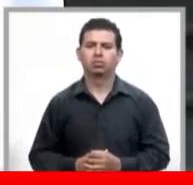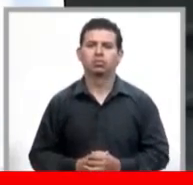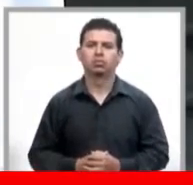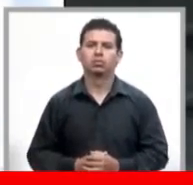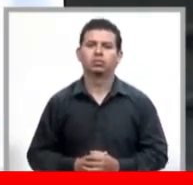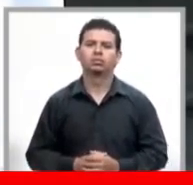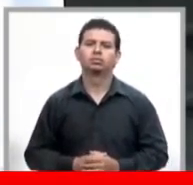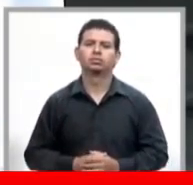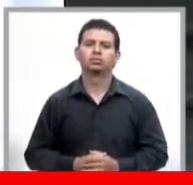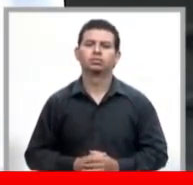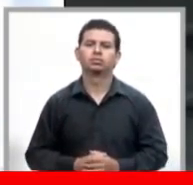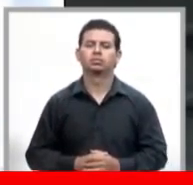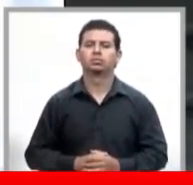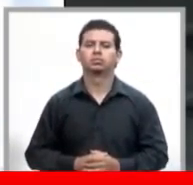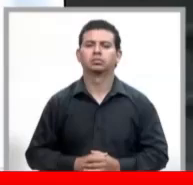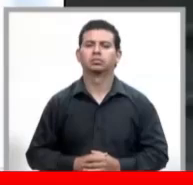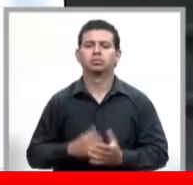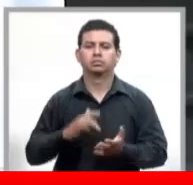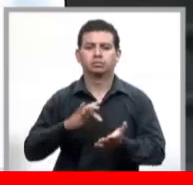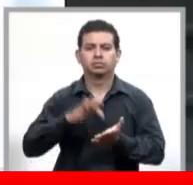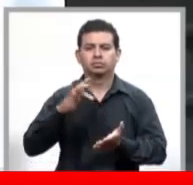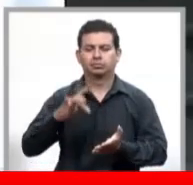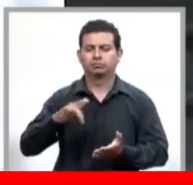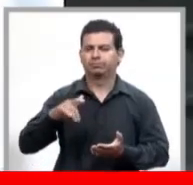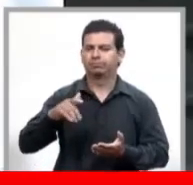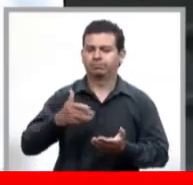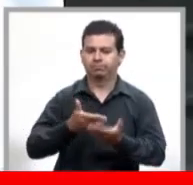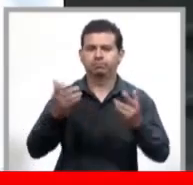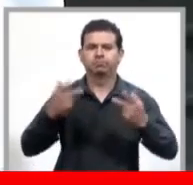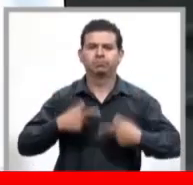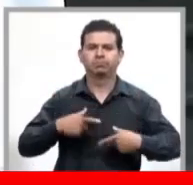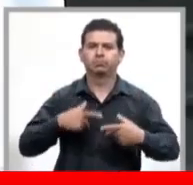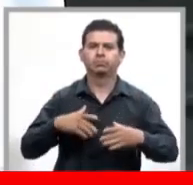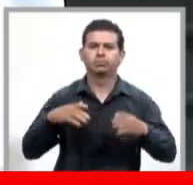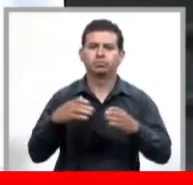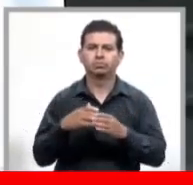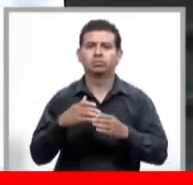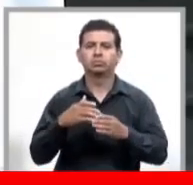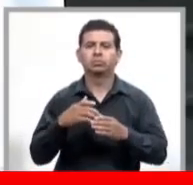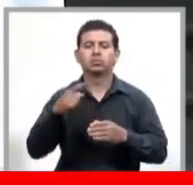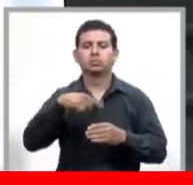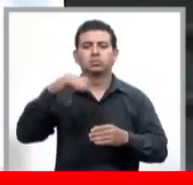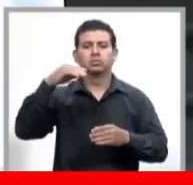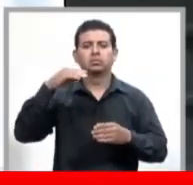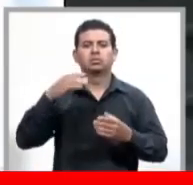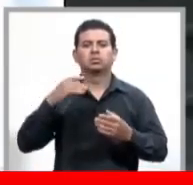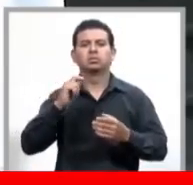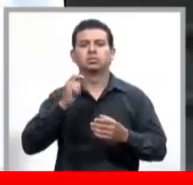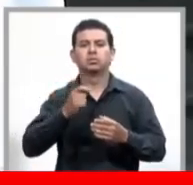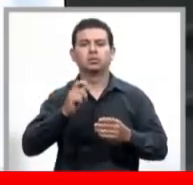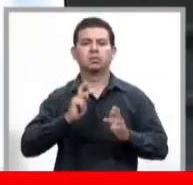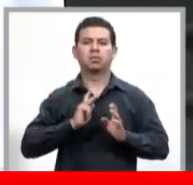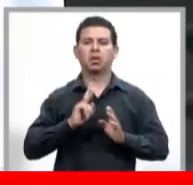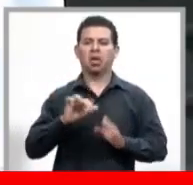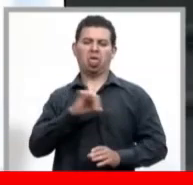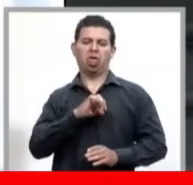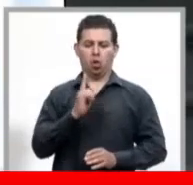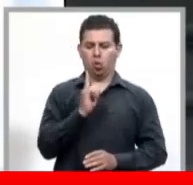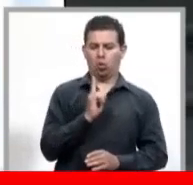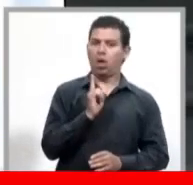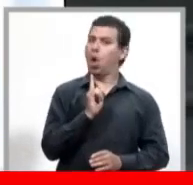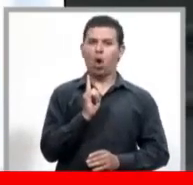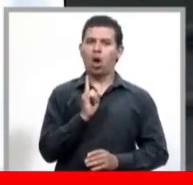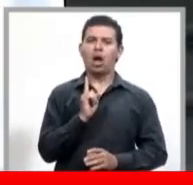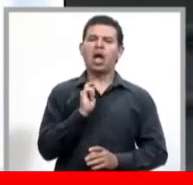familias. Agradezco a todos y una vez más convoco a que no pensemos en lo individual, que pensemos